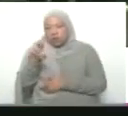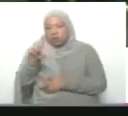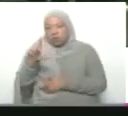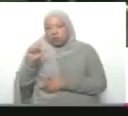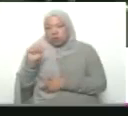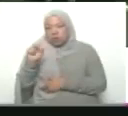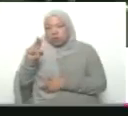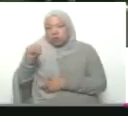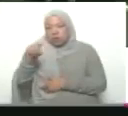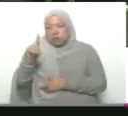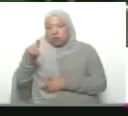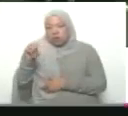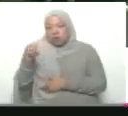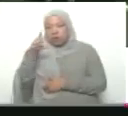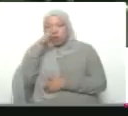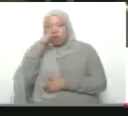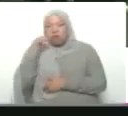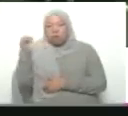Francia. Orlando.